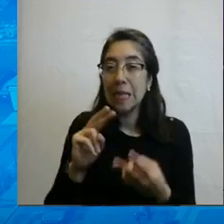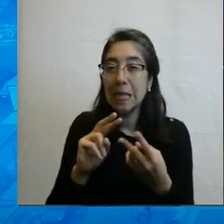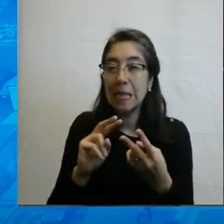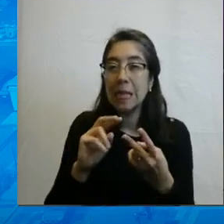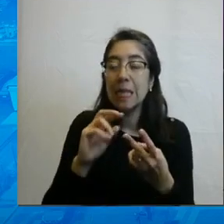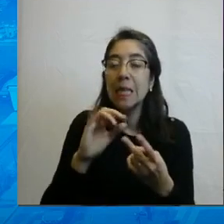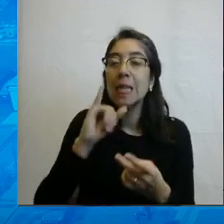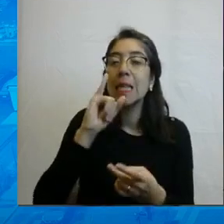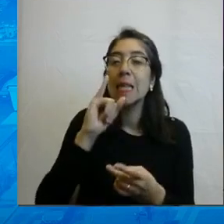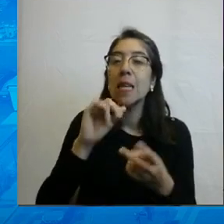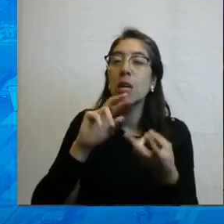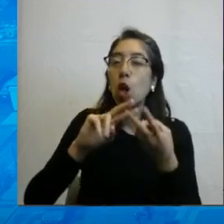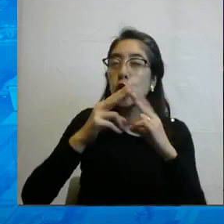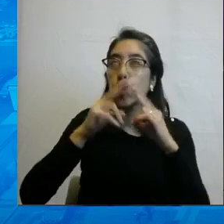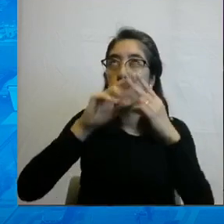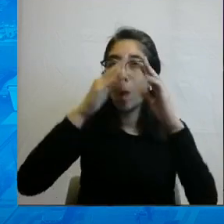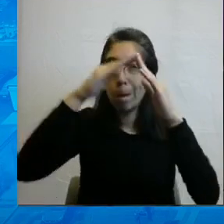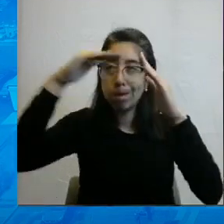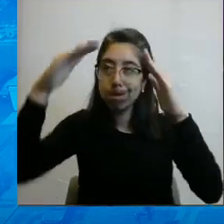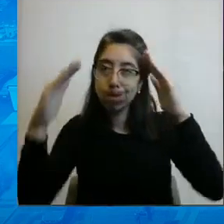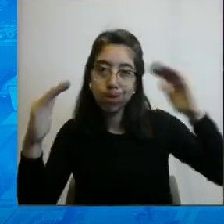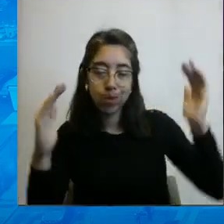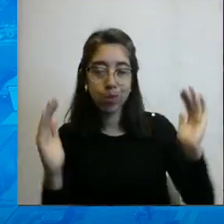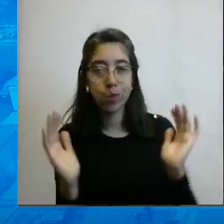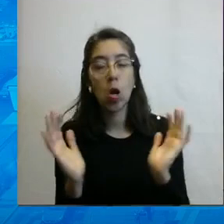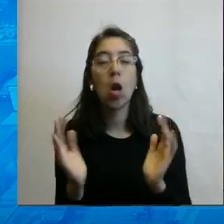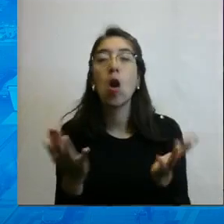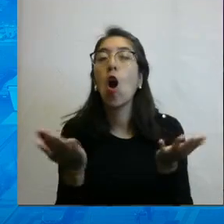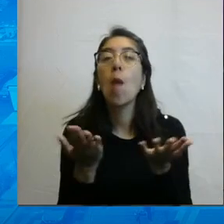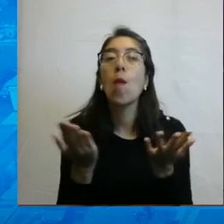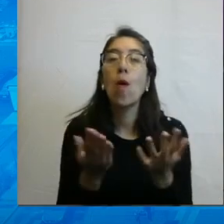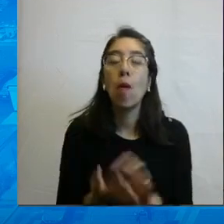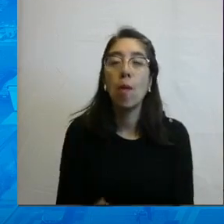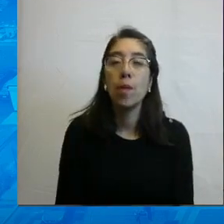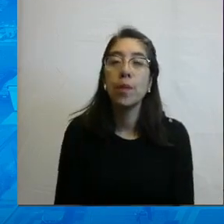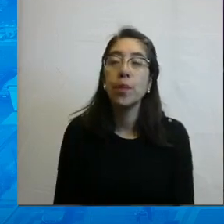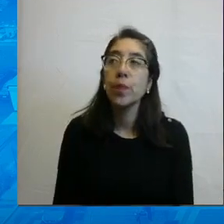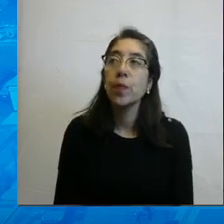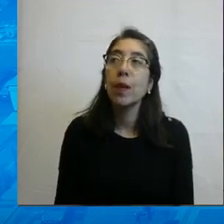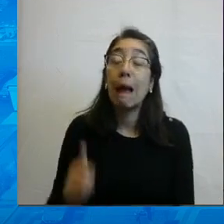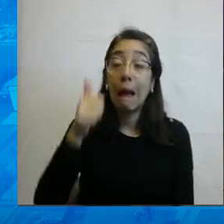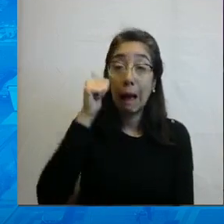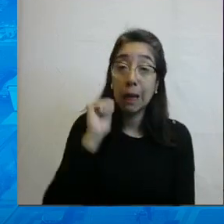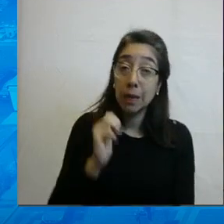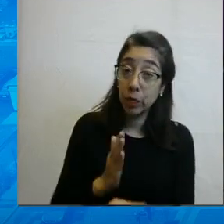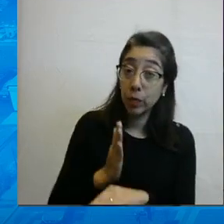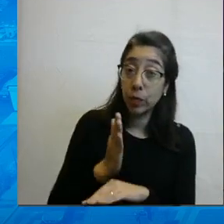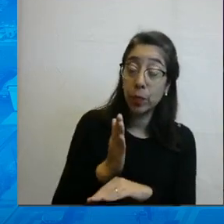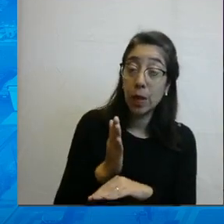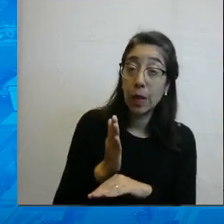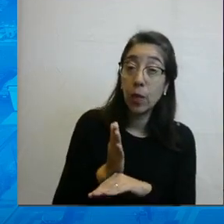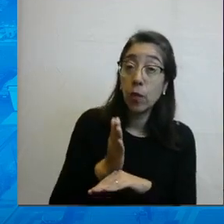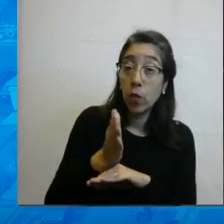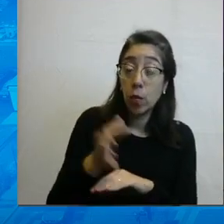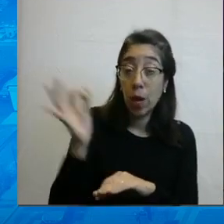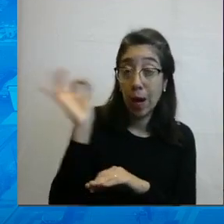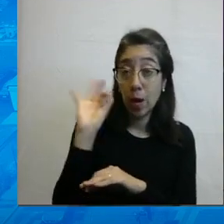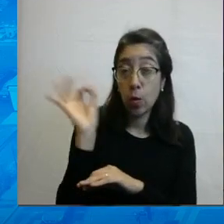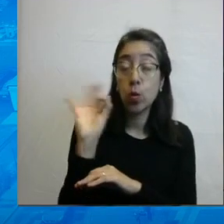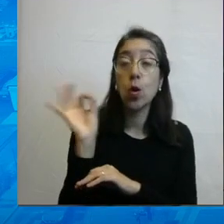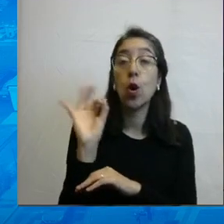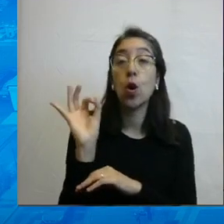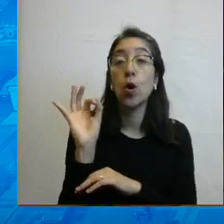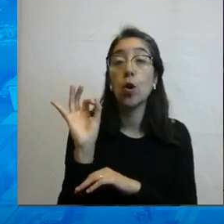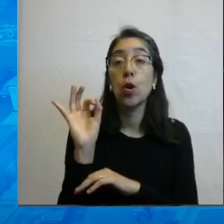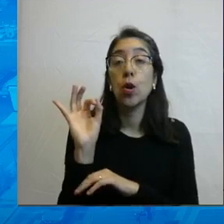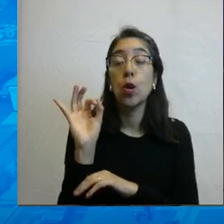regularización. De hecho, ayer se revisó en la Comisión de Presupuesto 23 y fracción